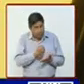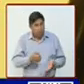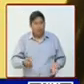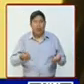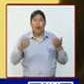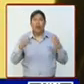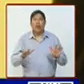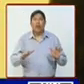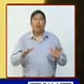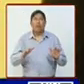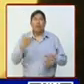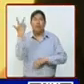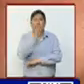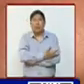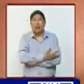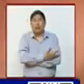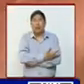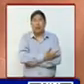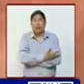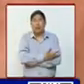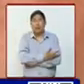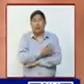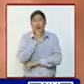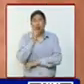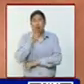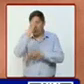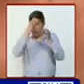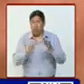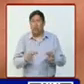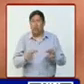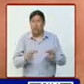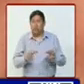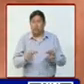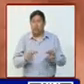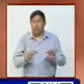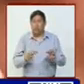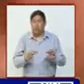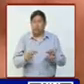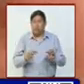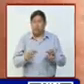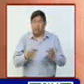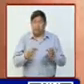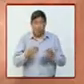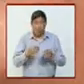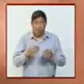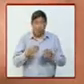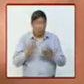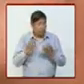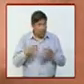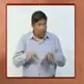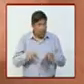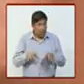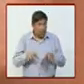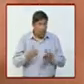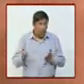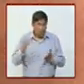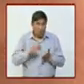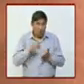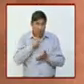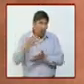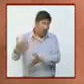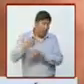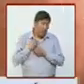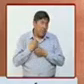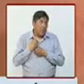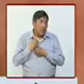Han pasado ya casi 3 días desde que usted tomó la decisión. Sí, sí. ¿Se arrepiente o continúa firme en su